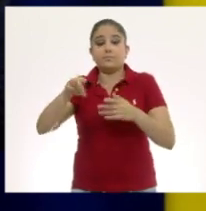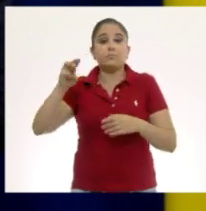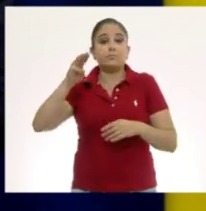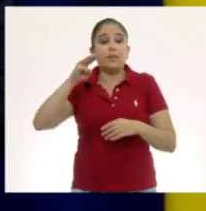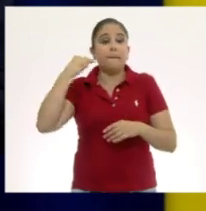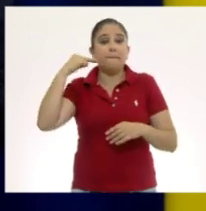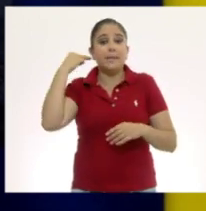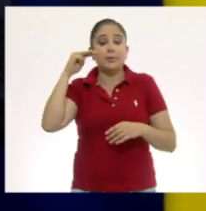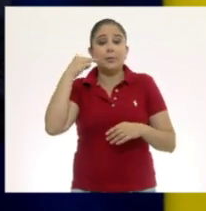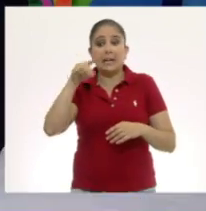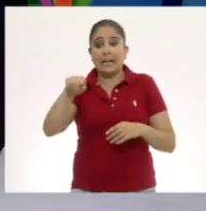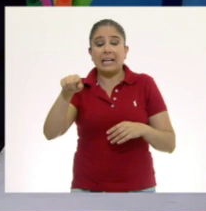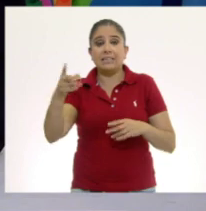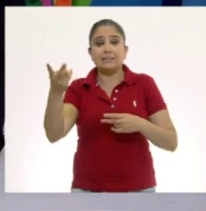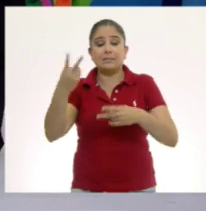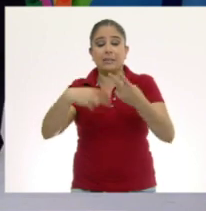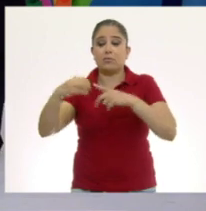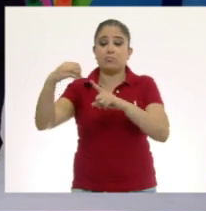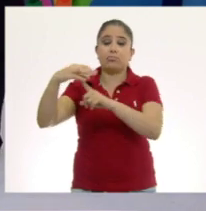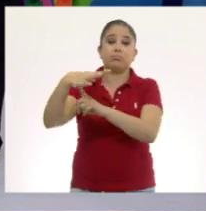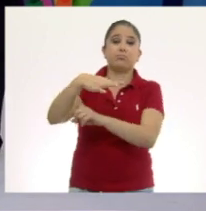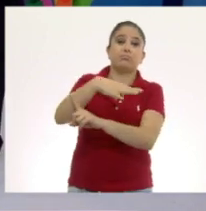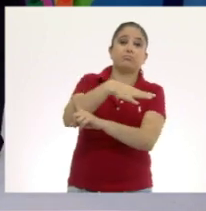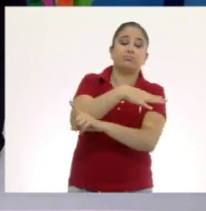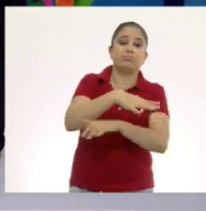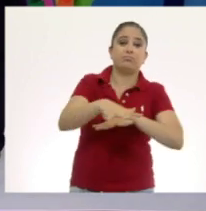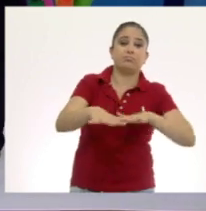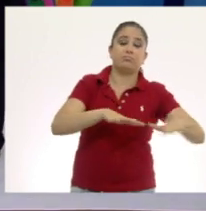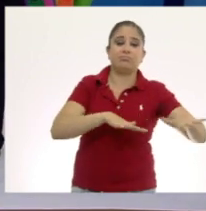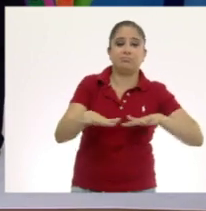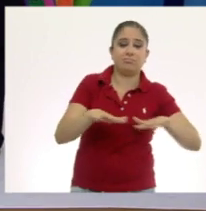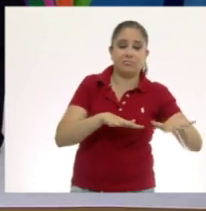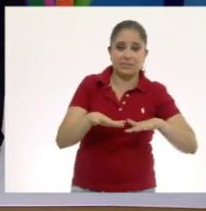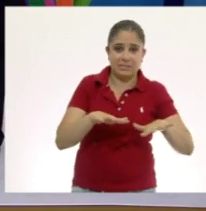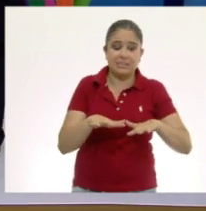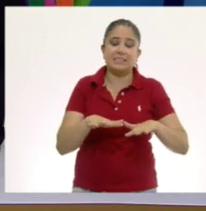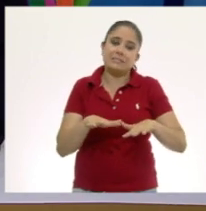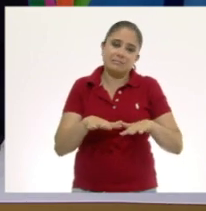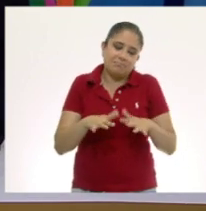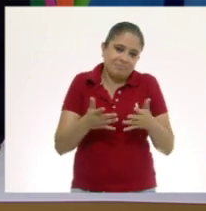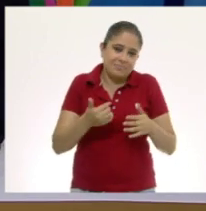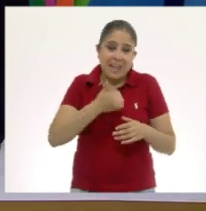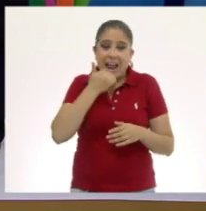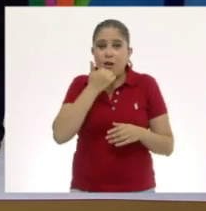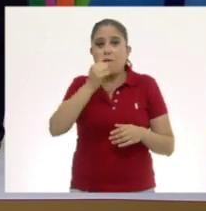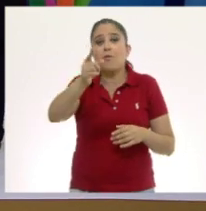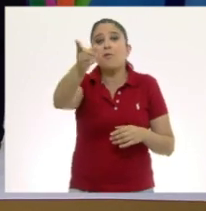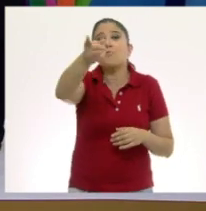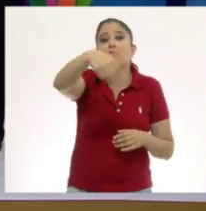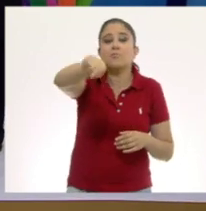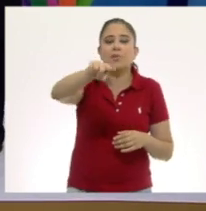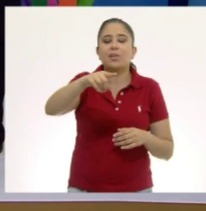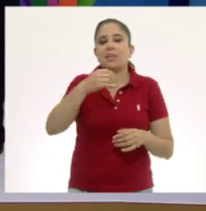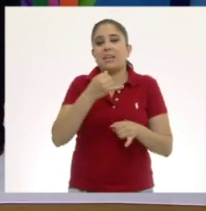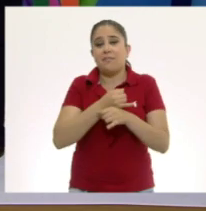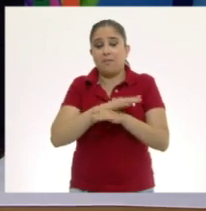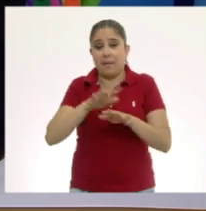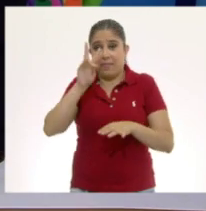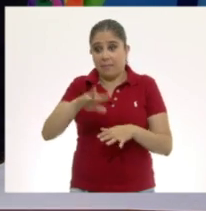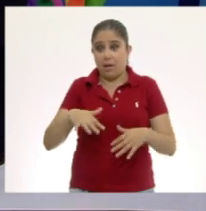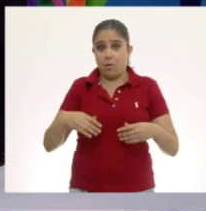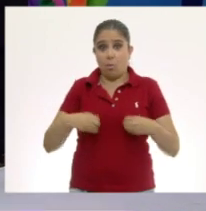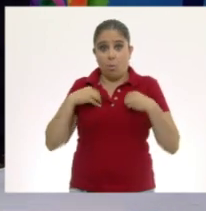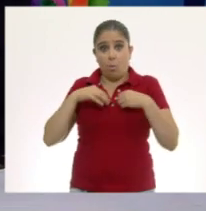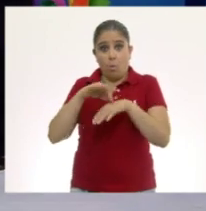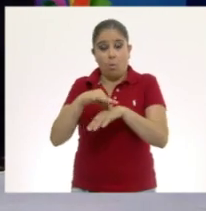Michoacán. Para nuestros alumnos, por supuesto, esa información solamente comentándola